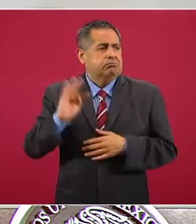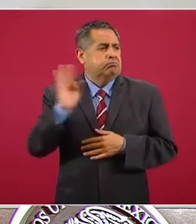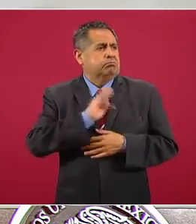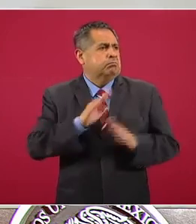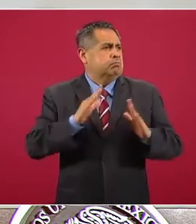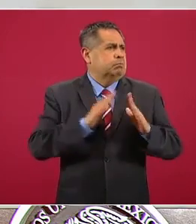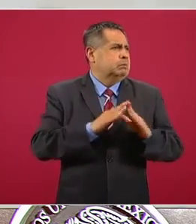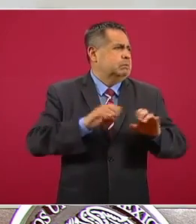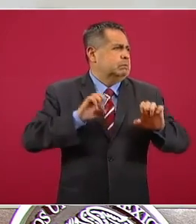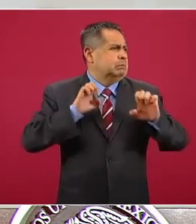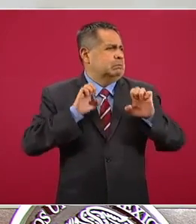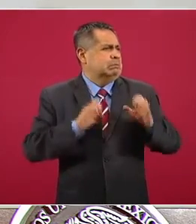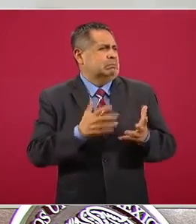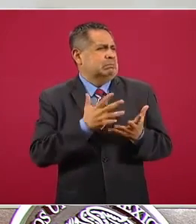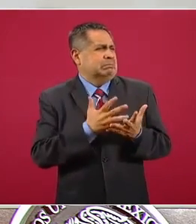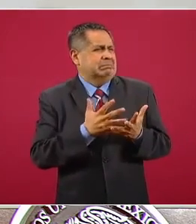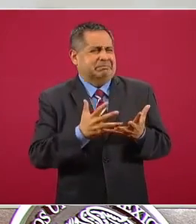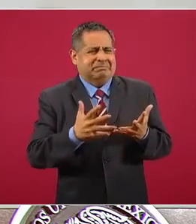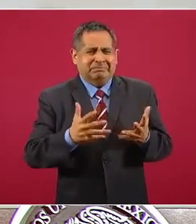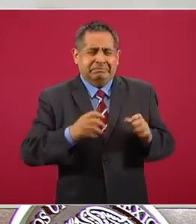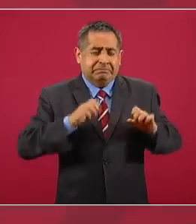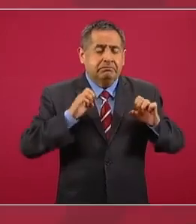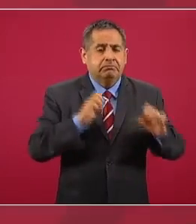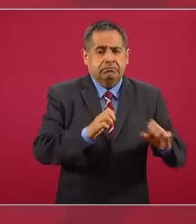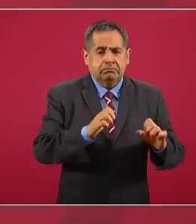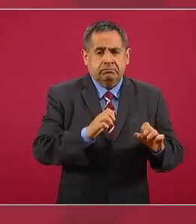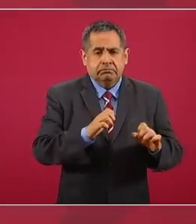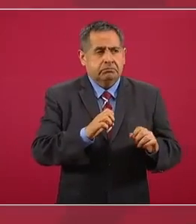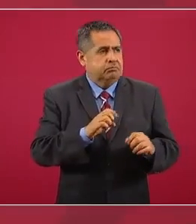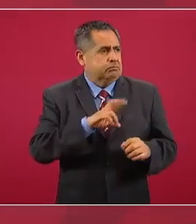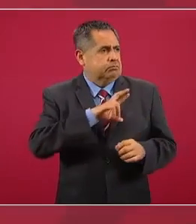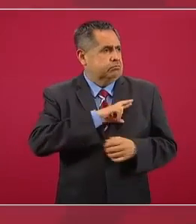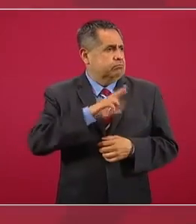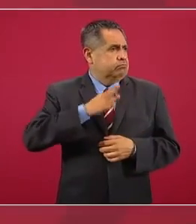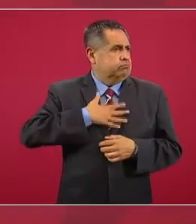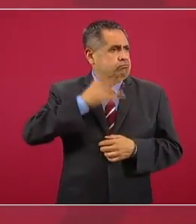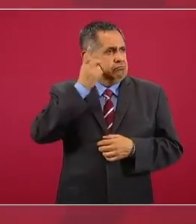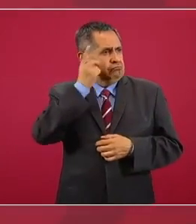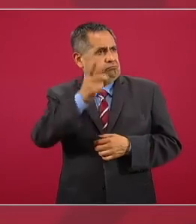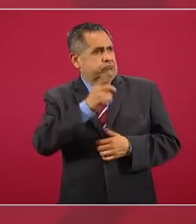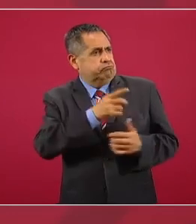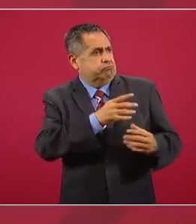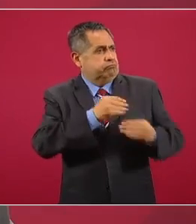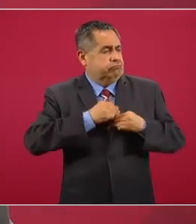palacio, una residencia particular,